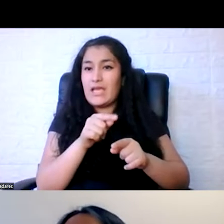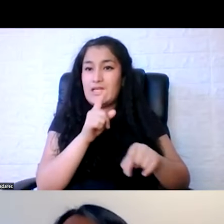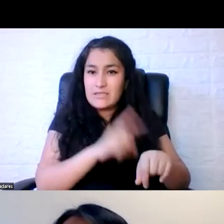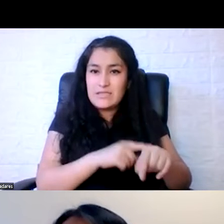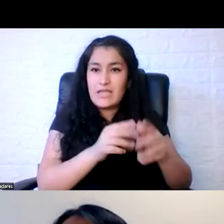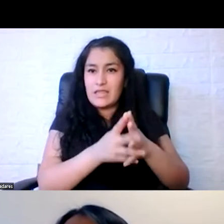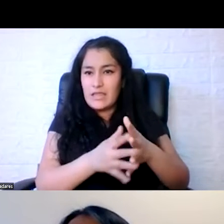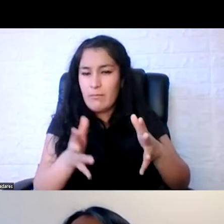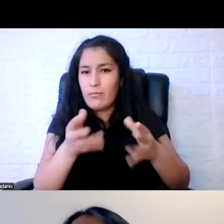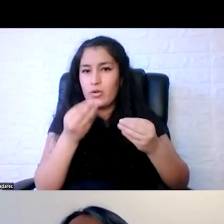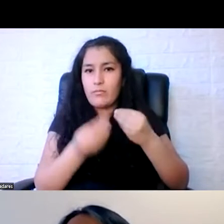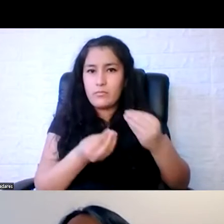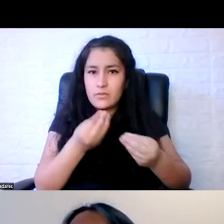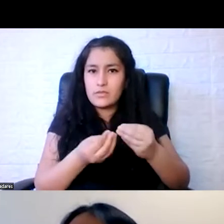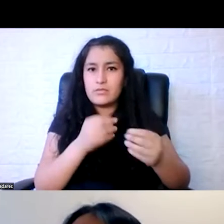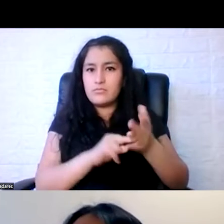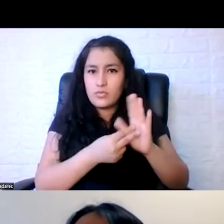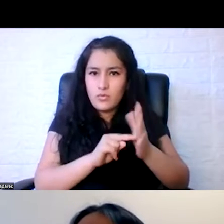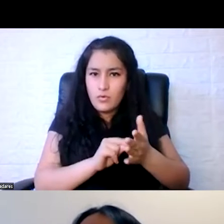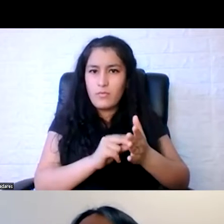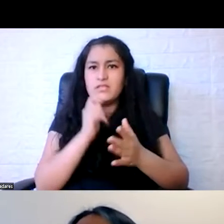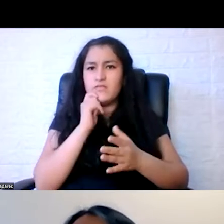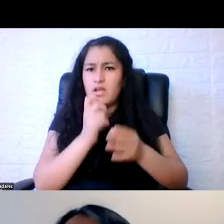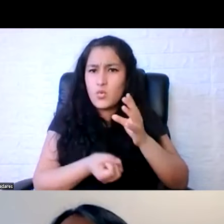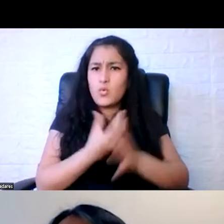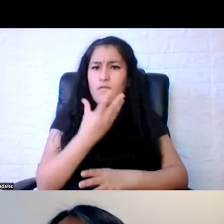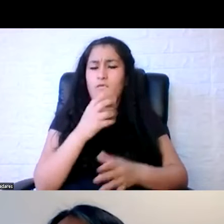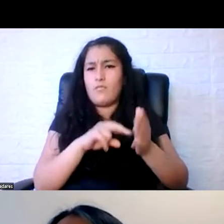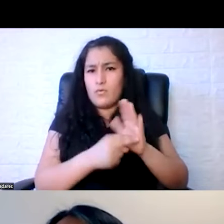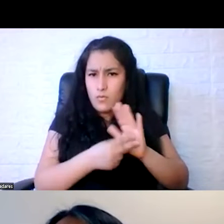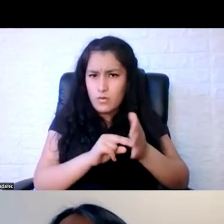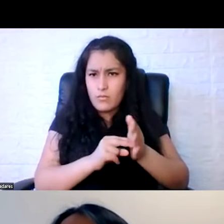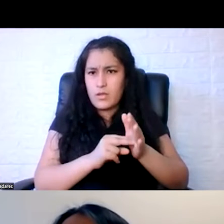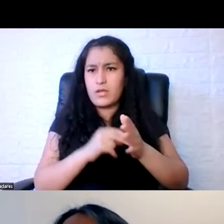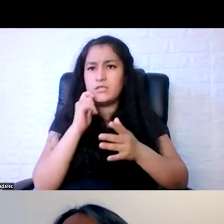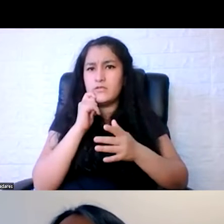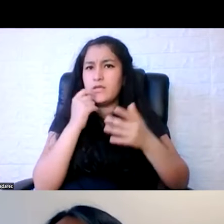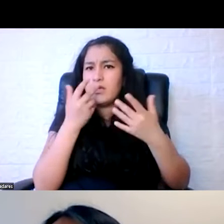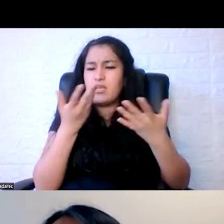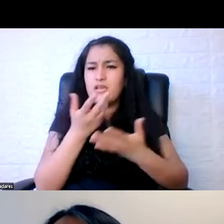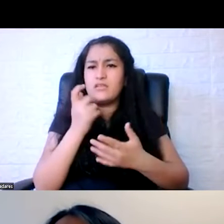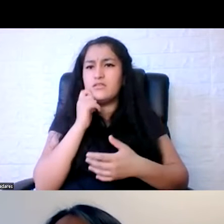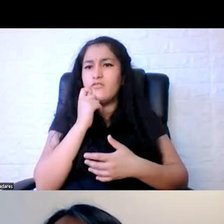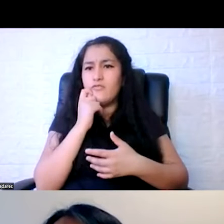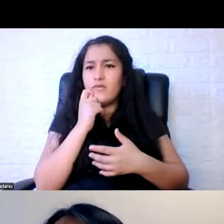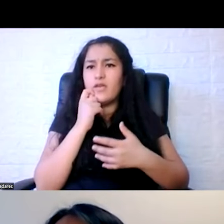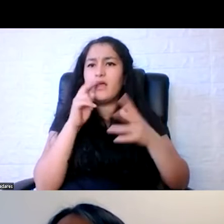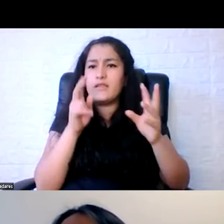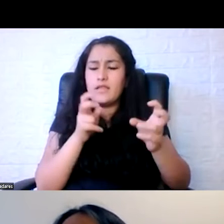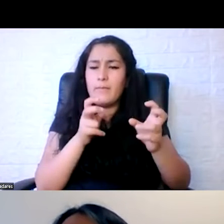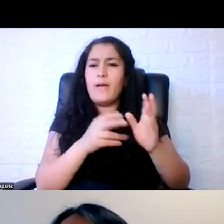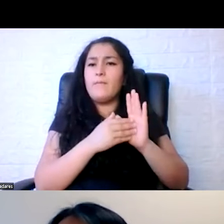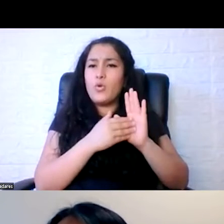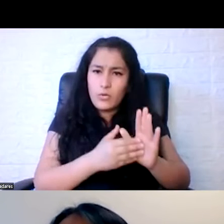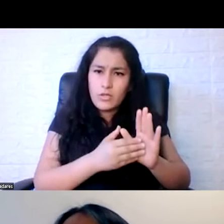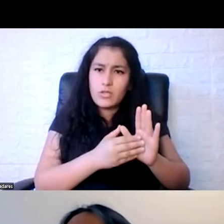la problemática, a un nuevo tipo de problemática que es actualmente una propuesta de incineración